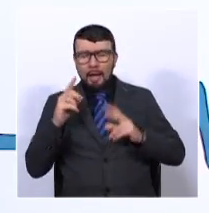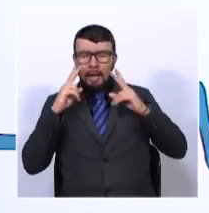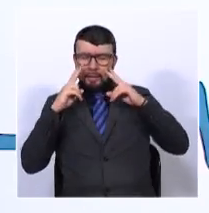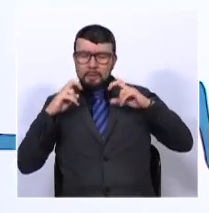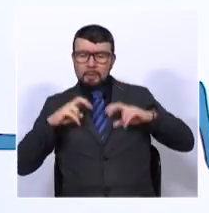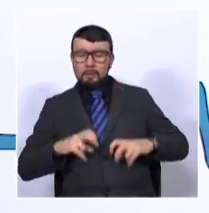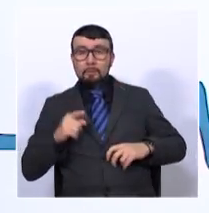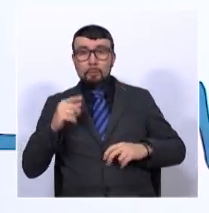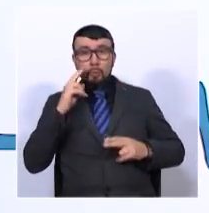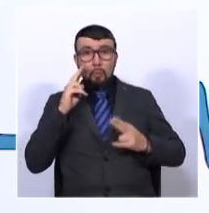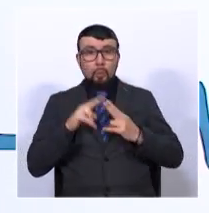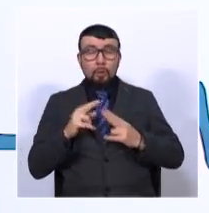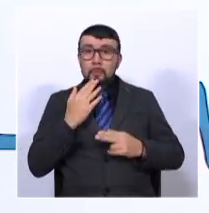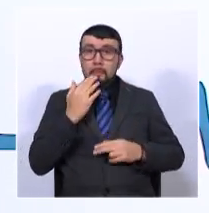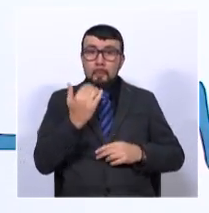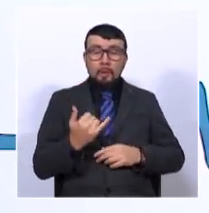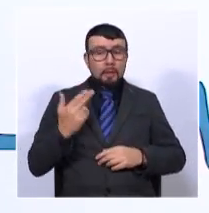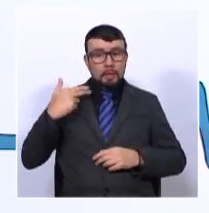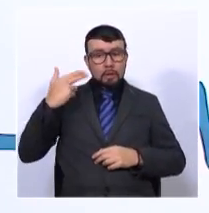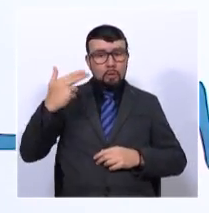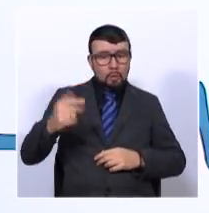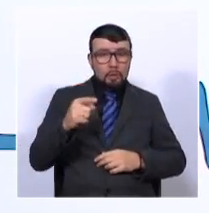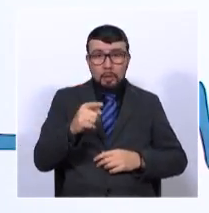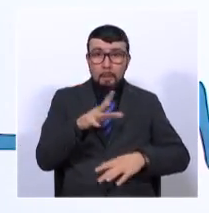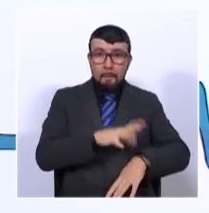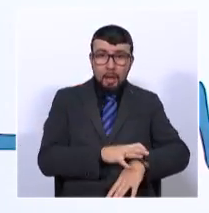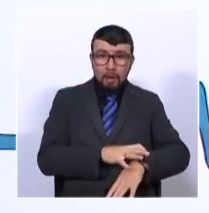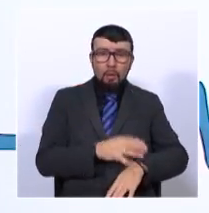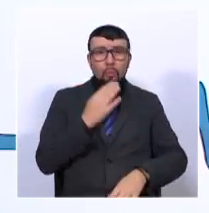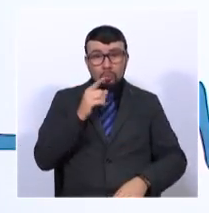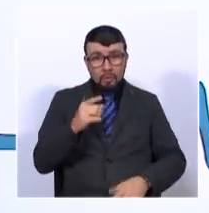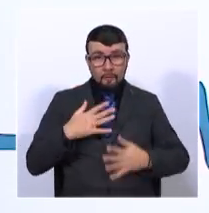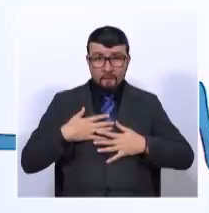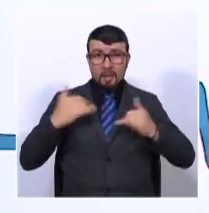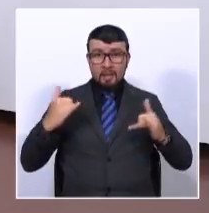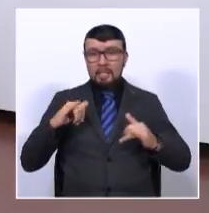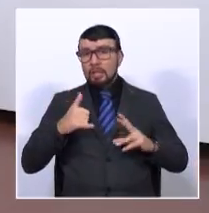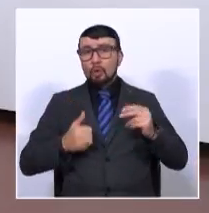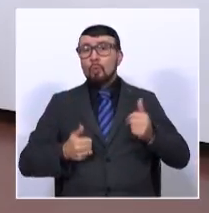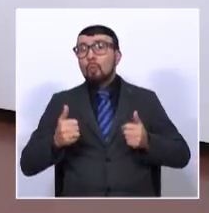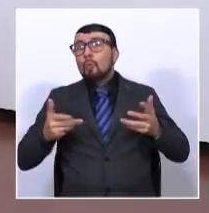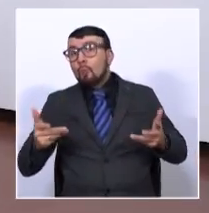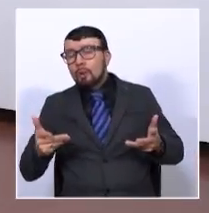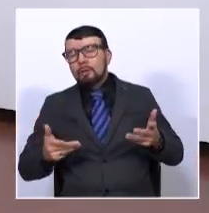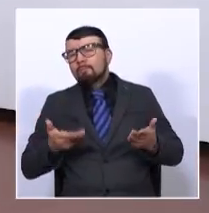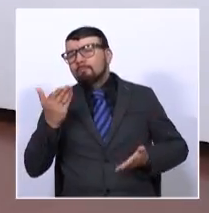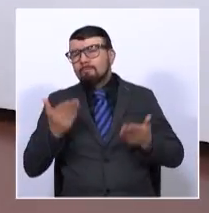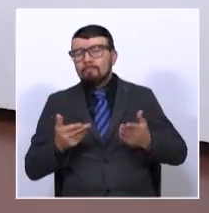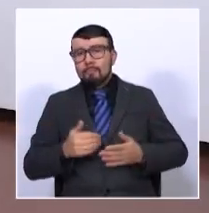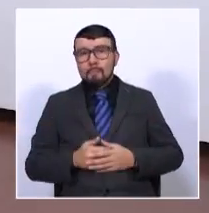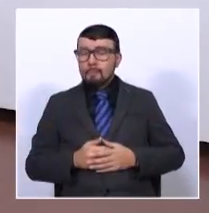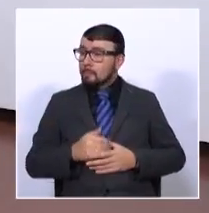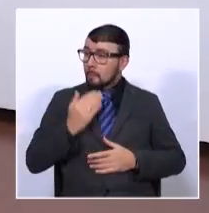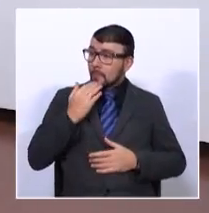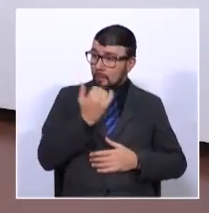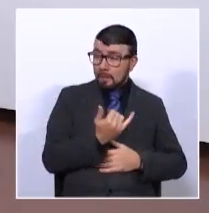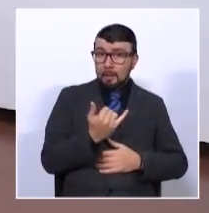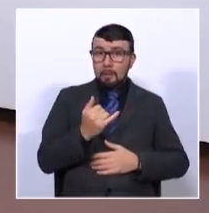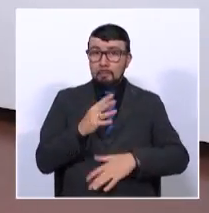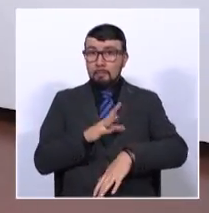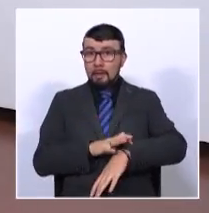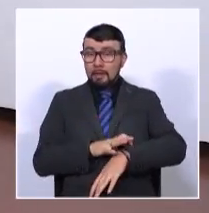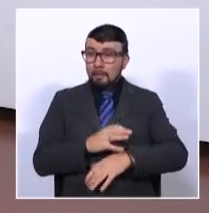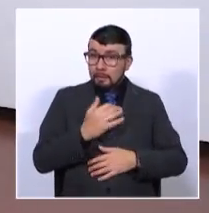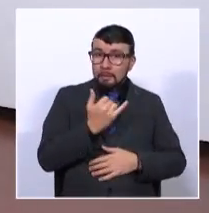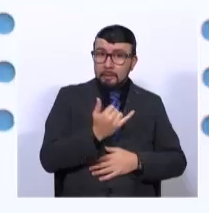menos en nuestra historia clínica, a qué le achaca o si usted es feliz o no. Pues curiosamente en la medicina tradicional china